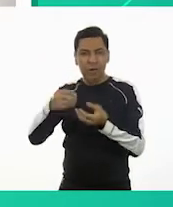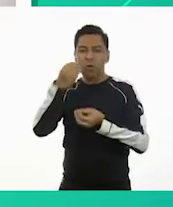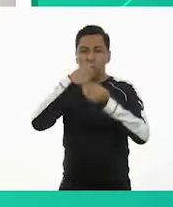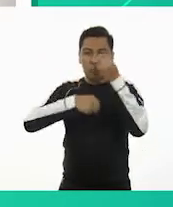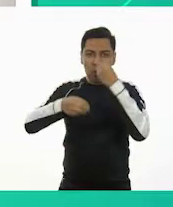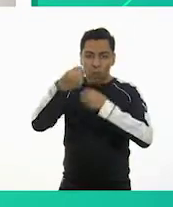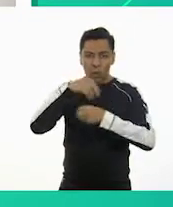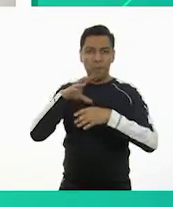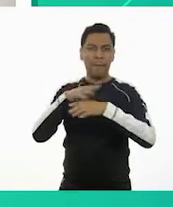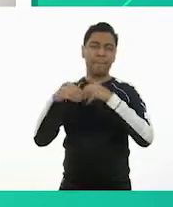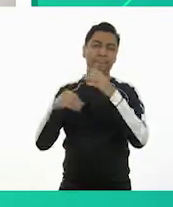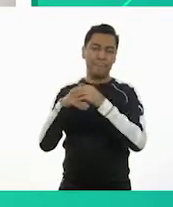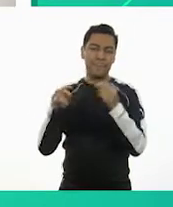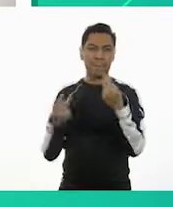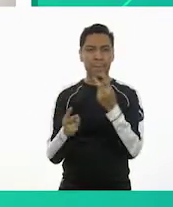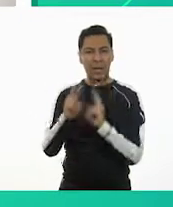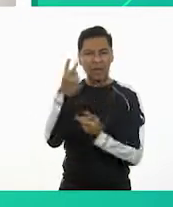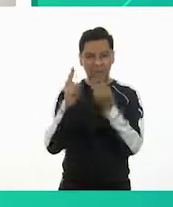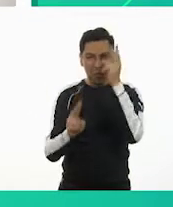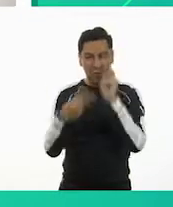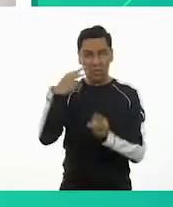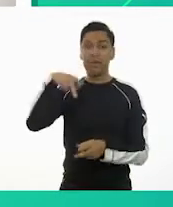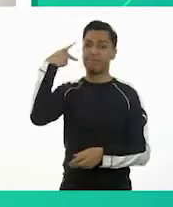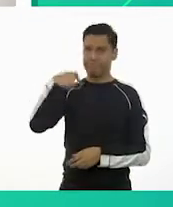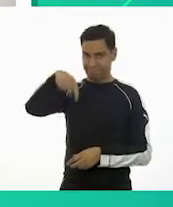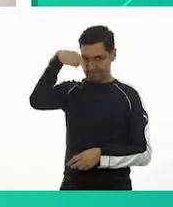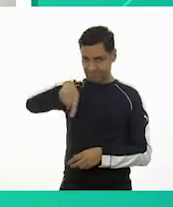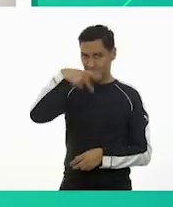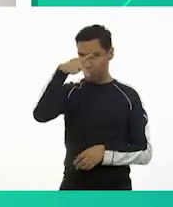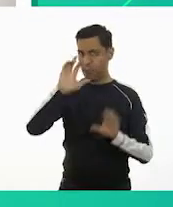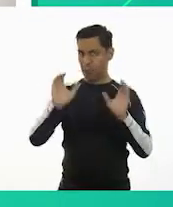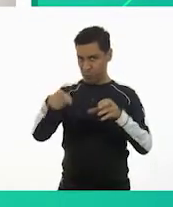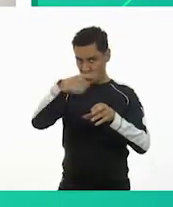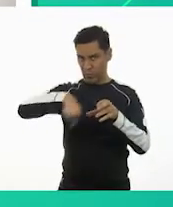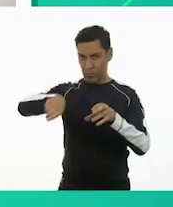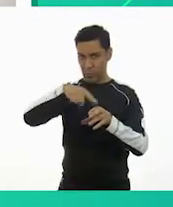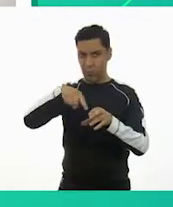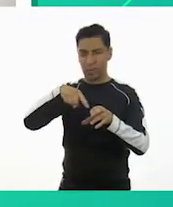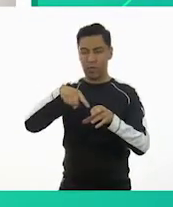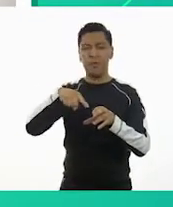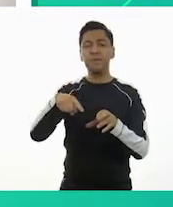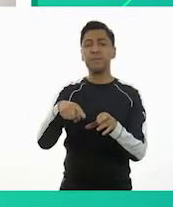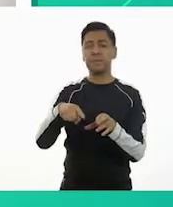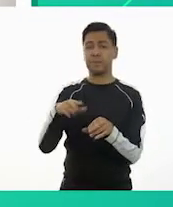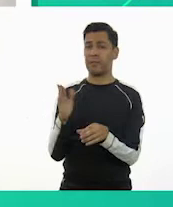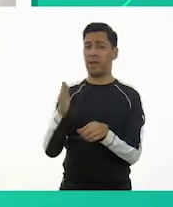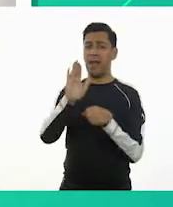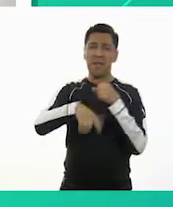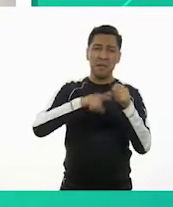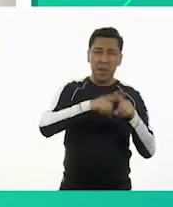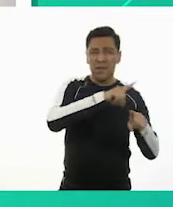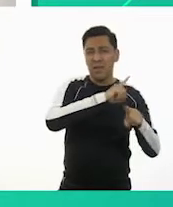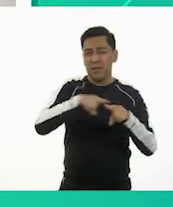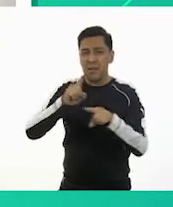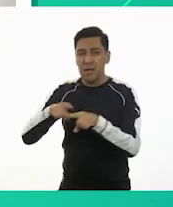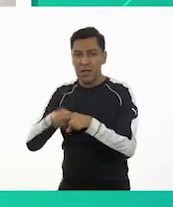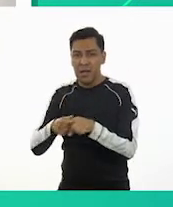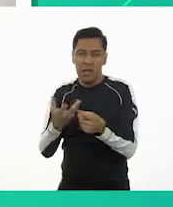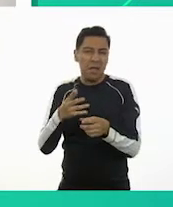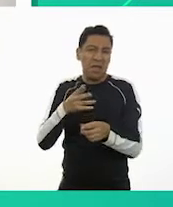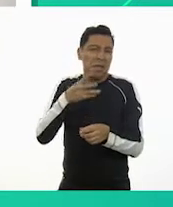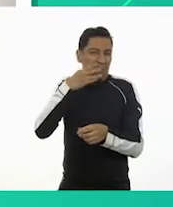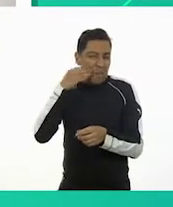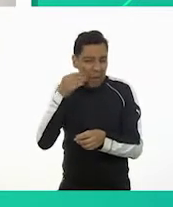locales. Evita comprar y tener especies invasoras como mascotas. Una especie invasora puede ser una planta